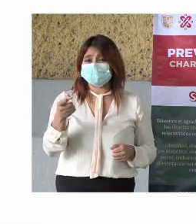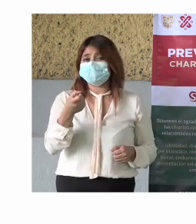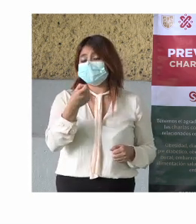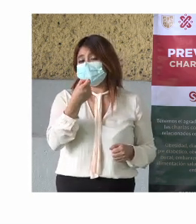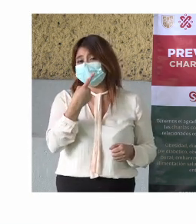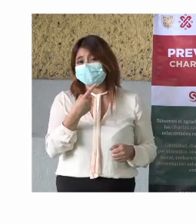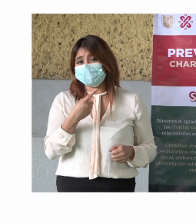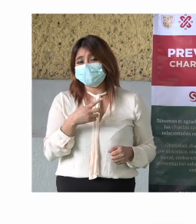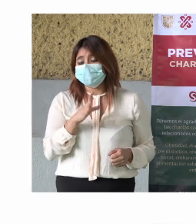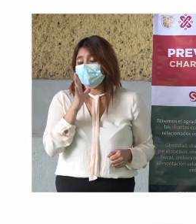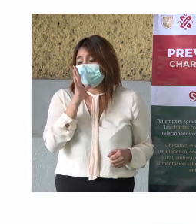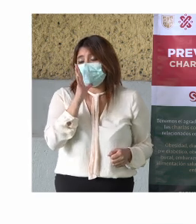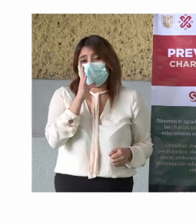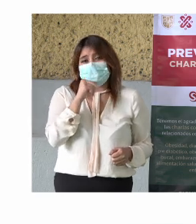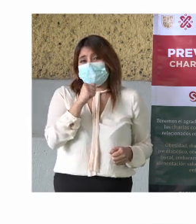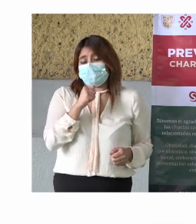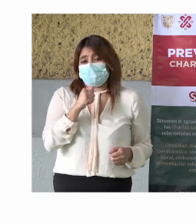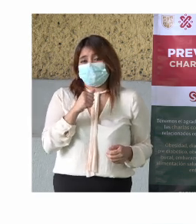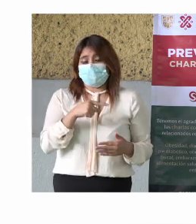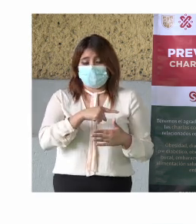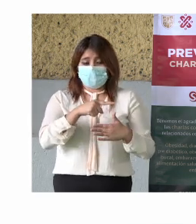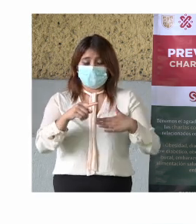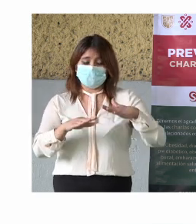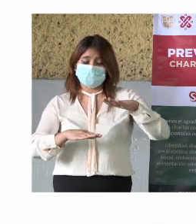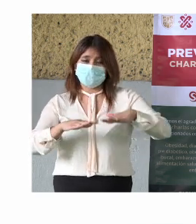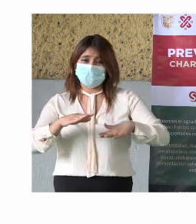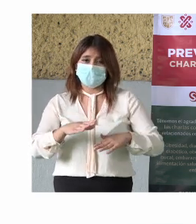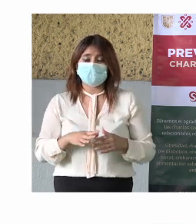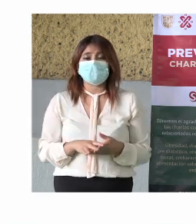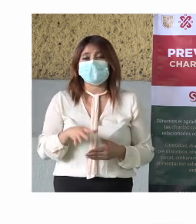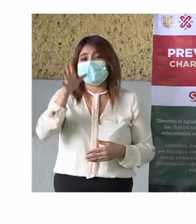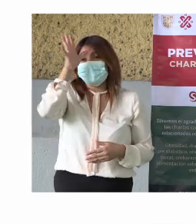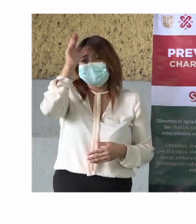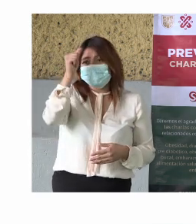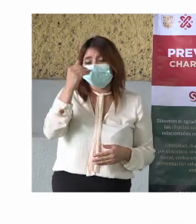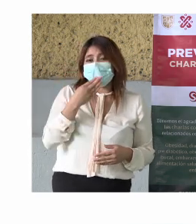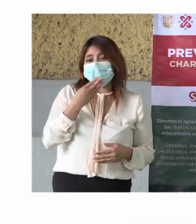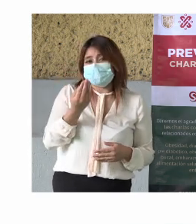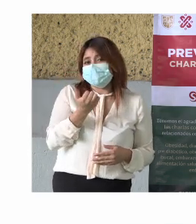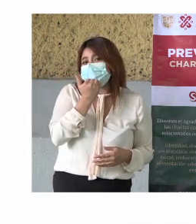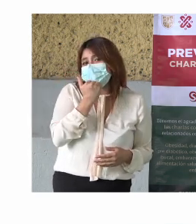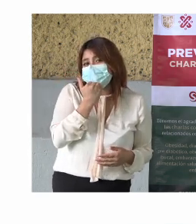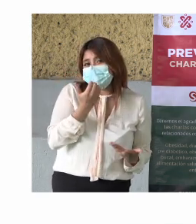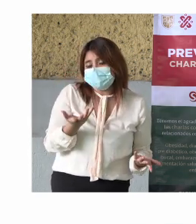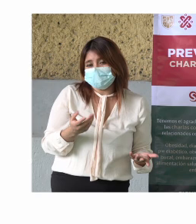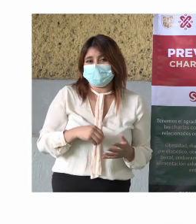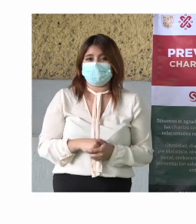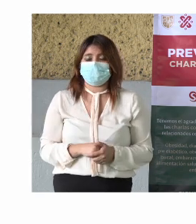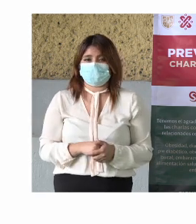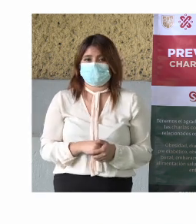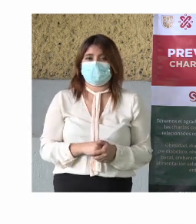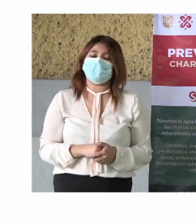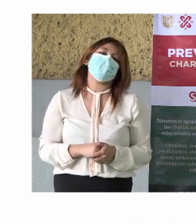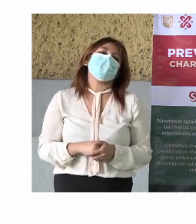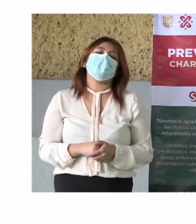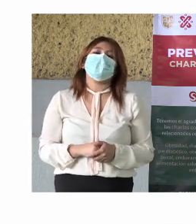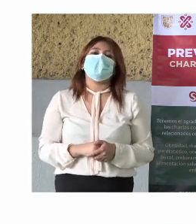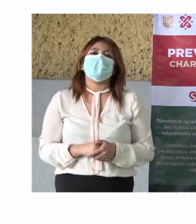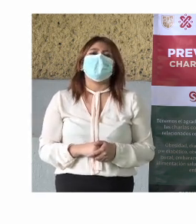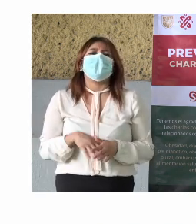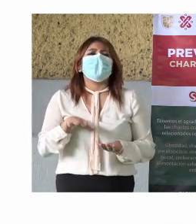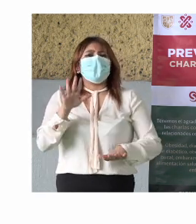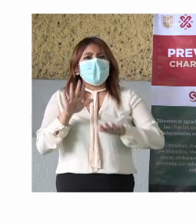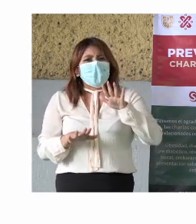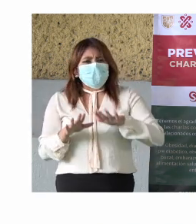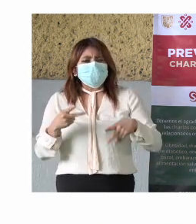continuar manteniendo niveles adecuados de glucosa. Entonces, hay ocasiones en las que ahora sí ya en el paciente